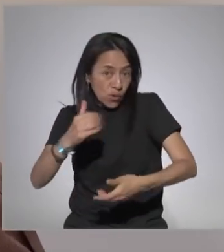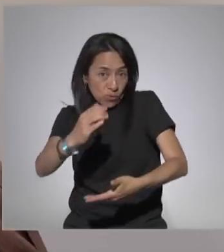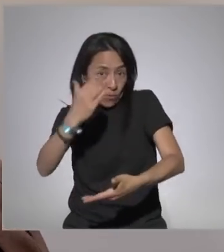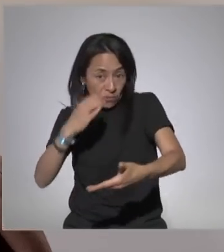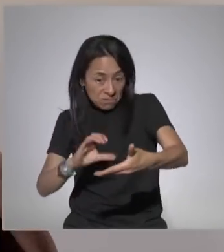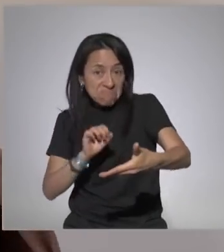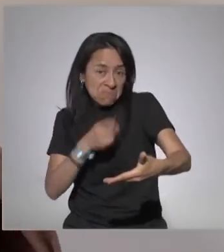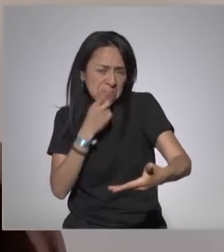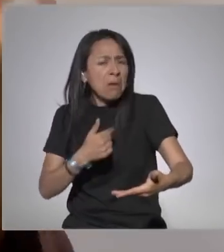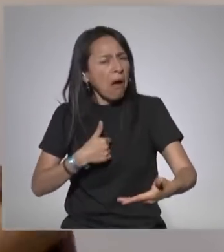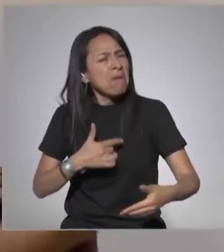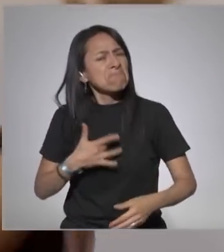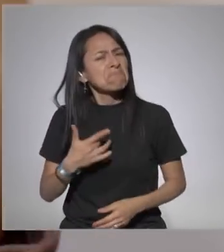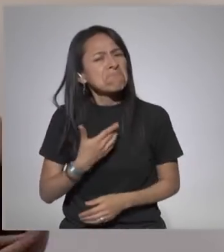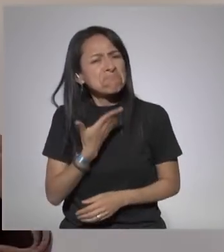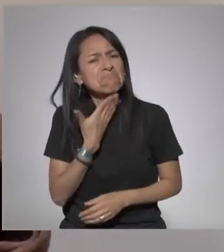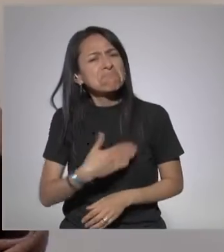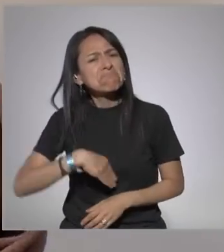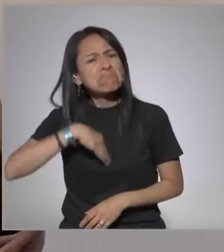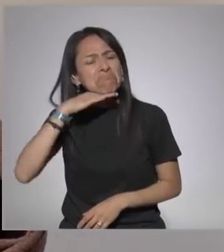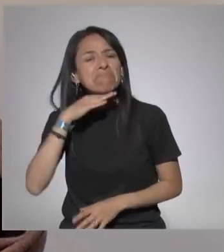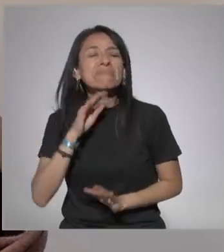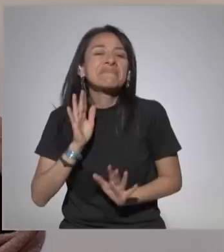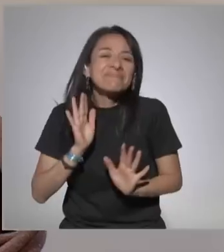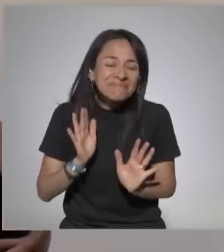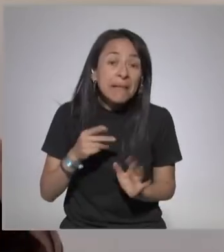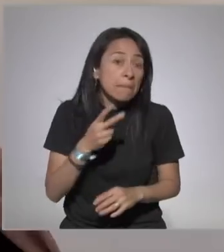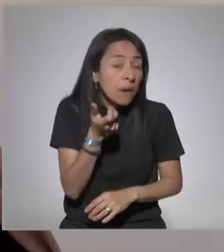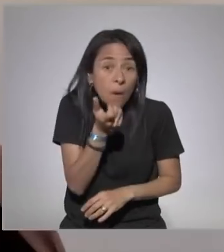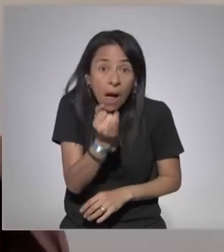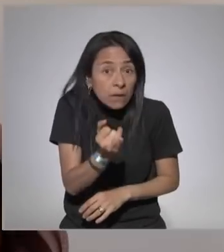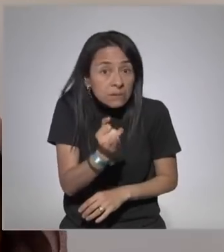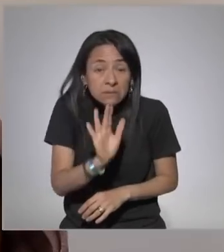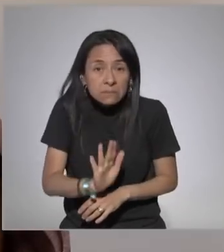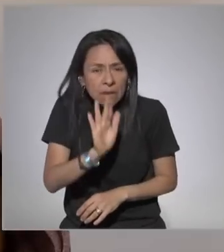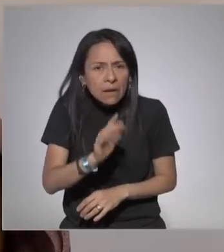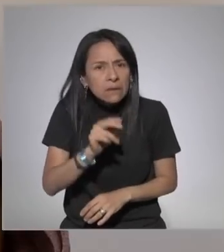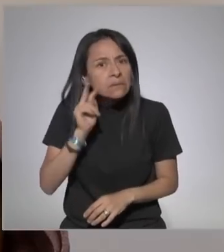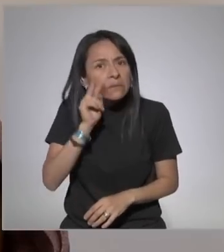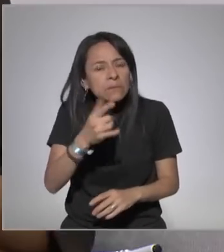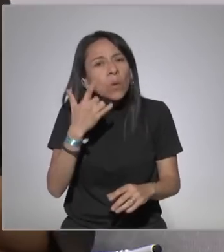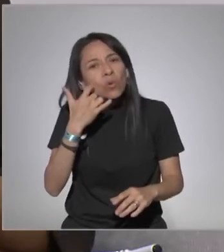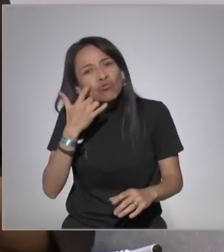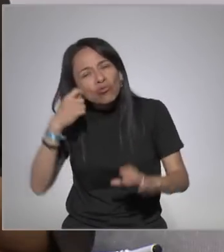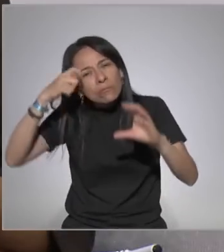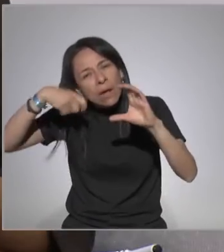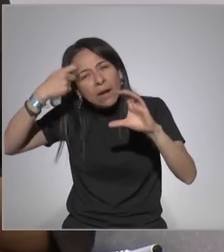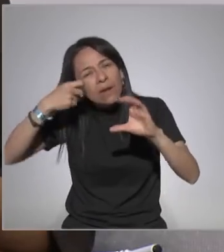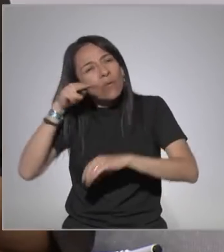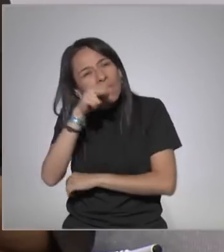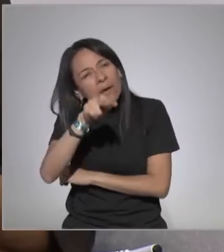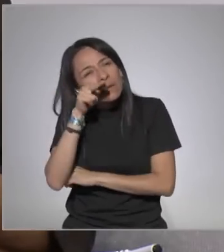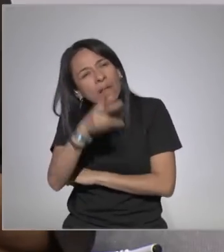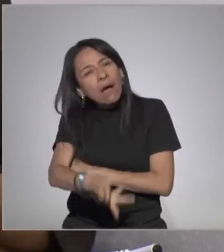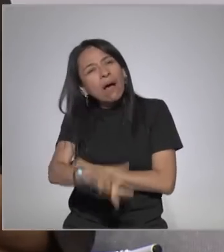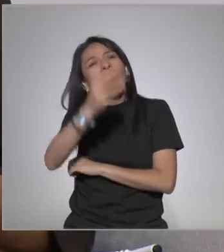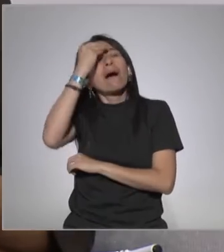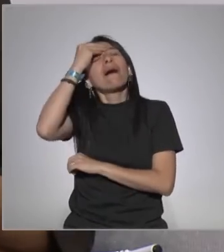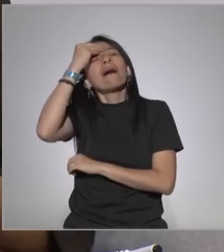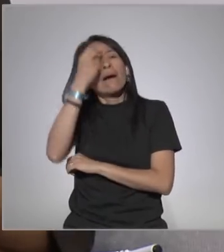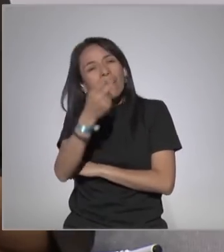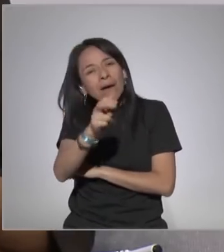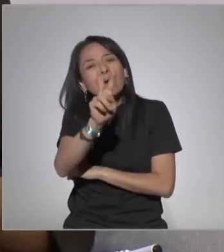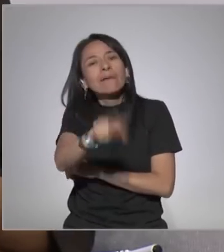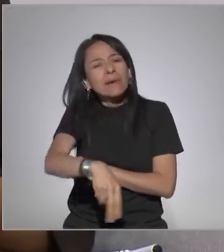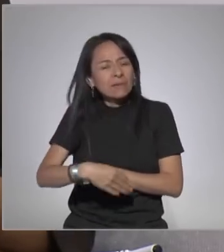¿no? Pero es una imagen, o sea, que hemos introyectado de las películas, de que nunca vemos relaciones